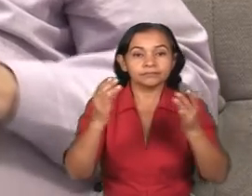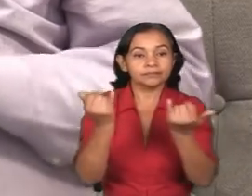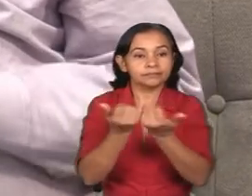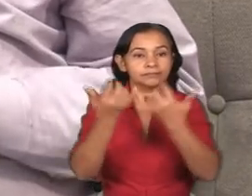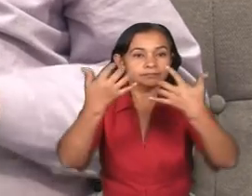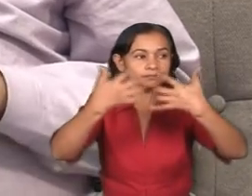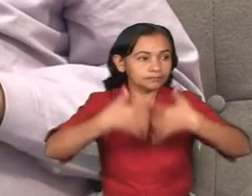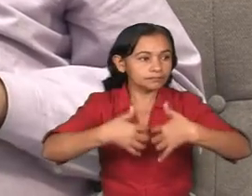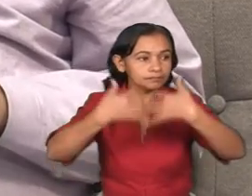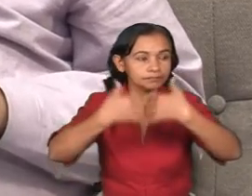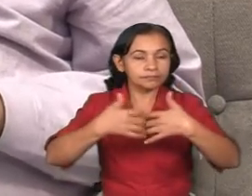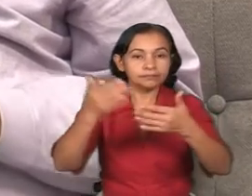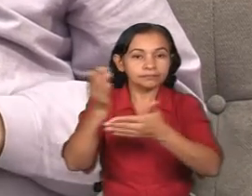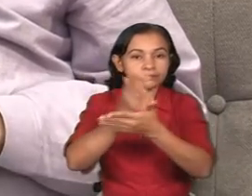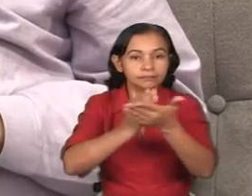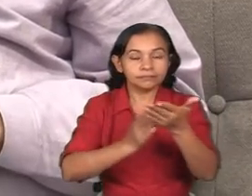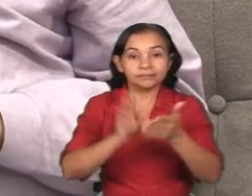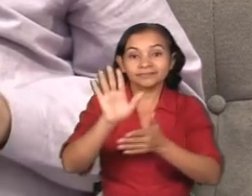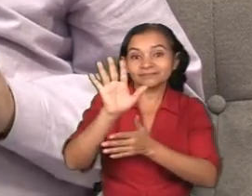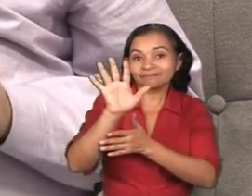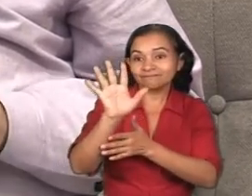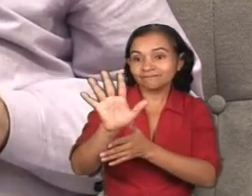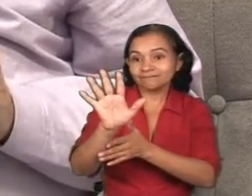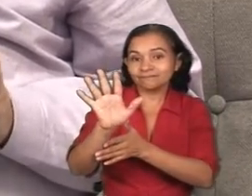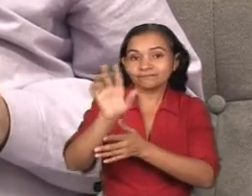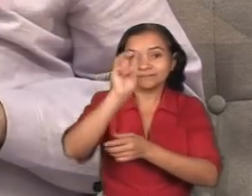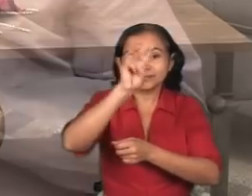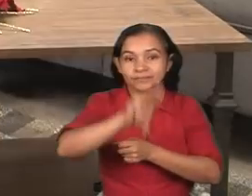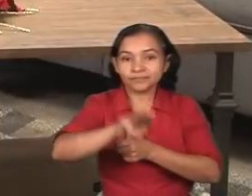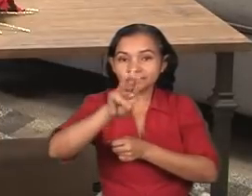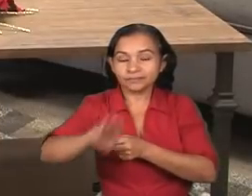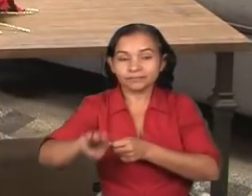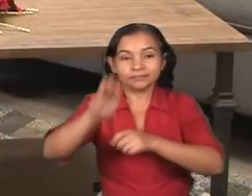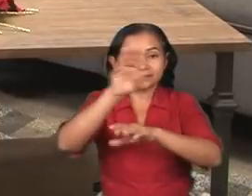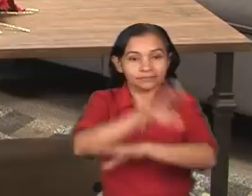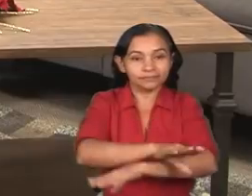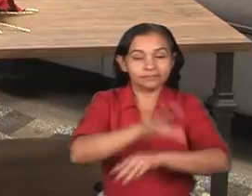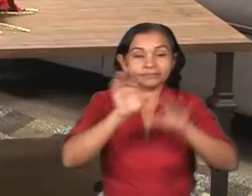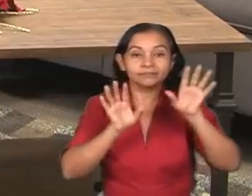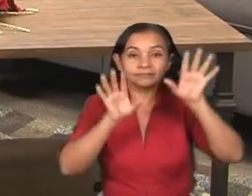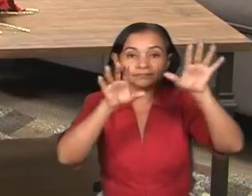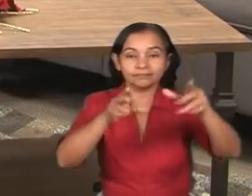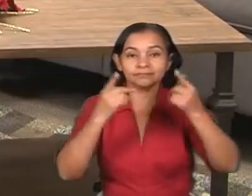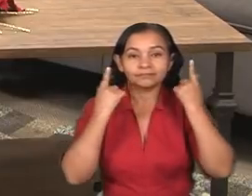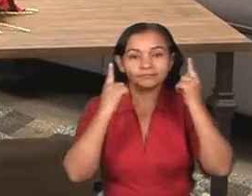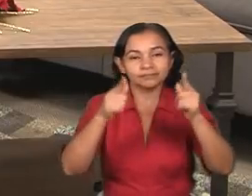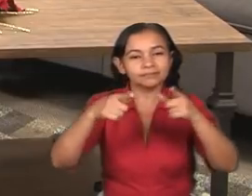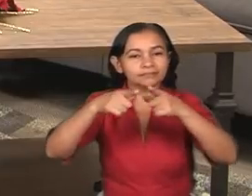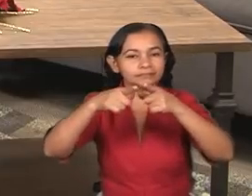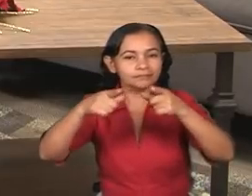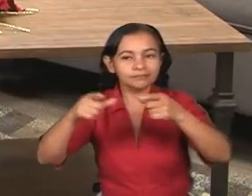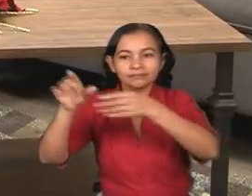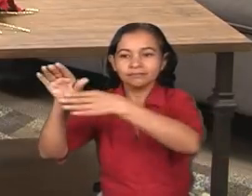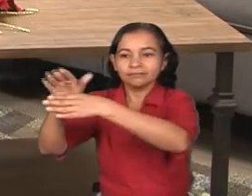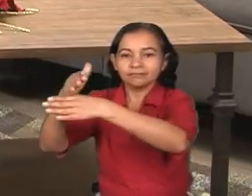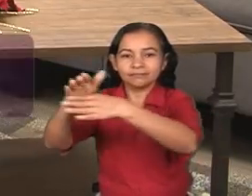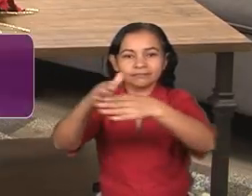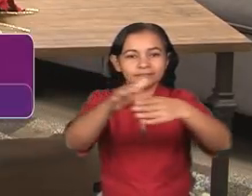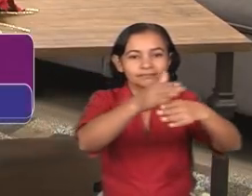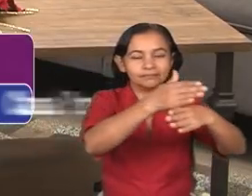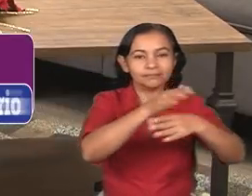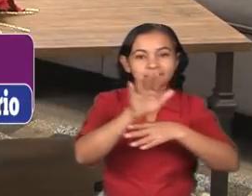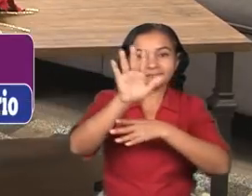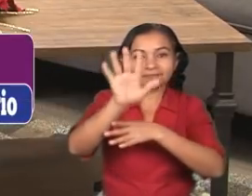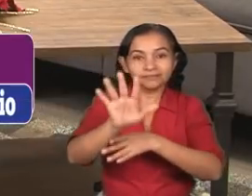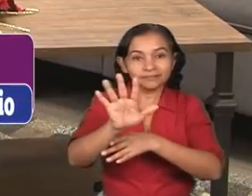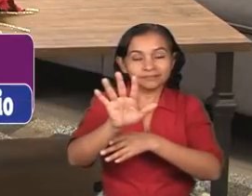empresa se habían creado 5 empresas en Matagalpa, Jinotega, León, Chinandega y Managua. Se habían creado 5 empresas